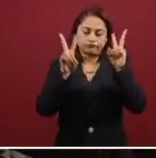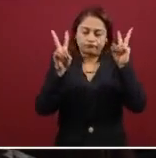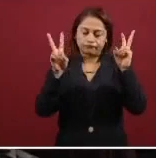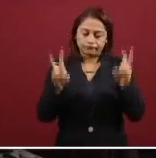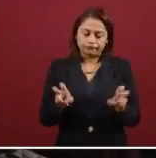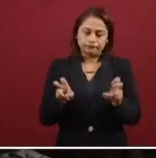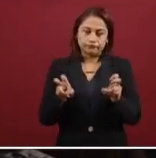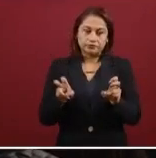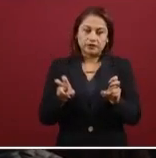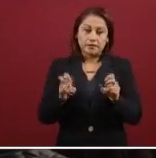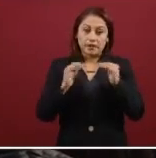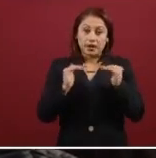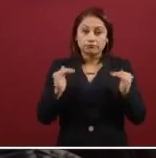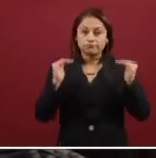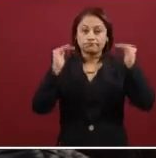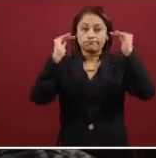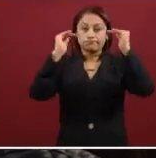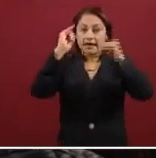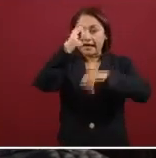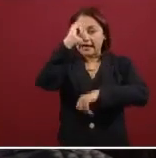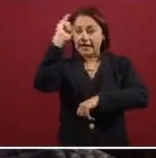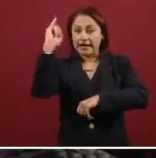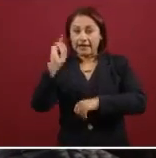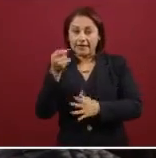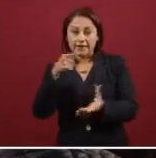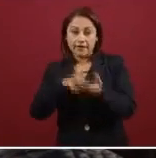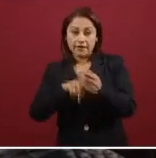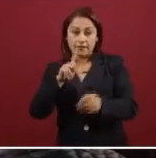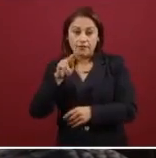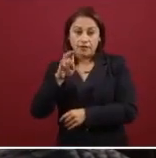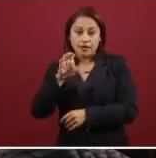privada para los altos funcionarios públicos se destinaban